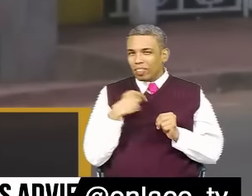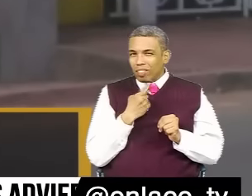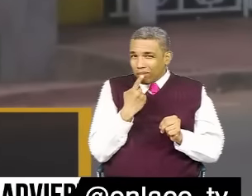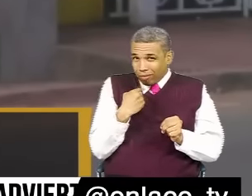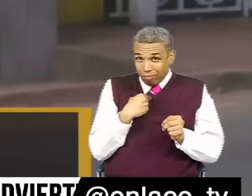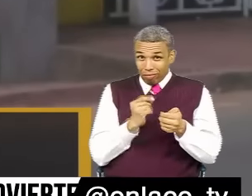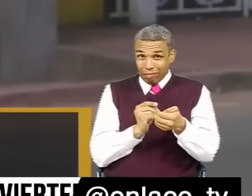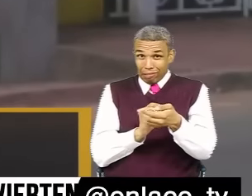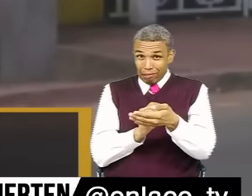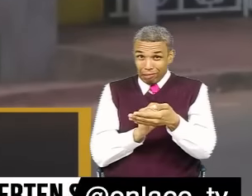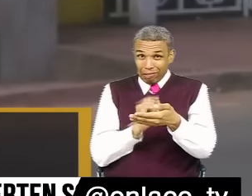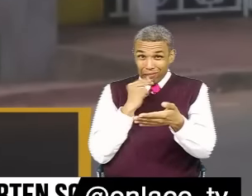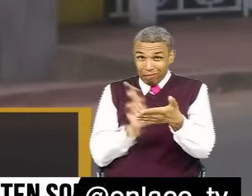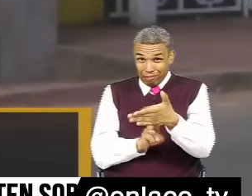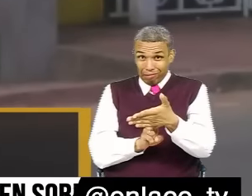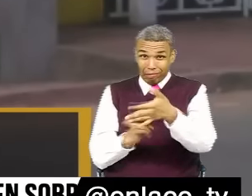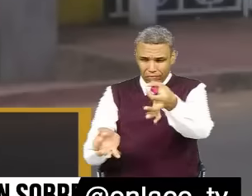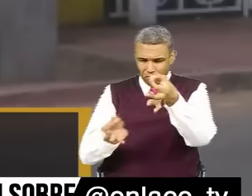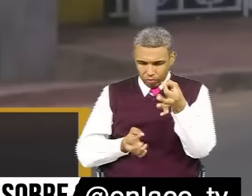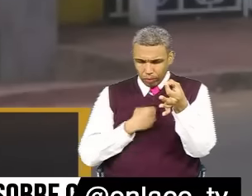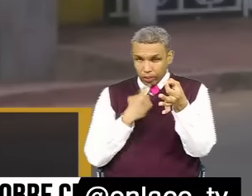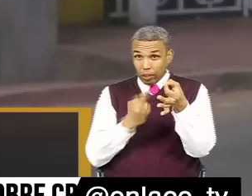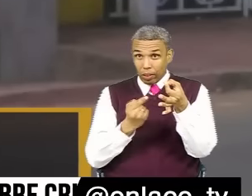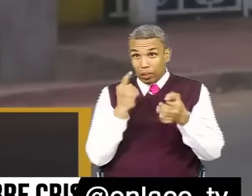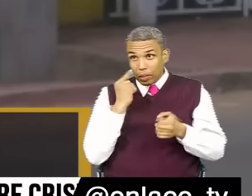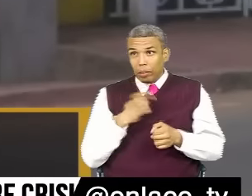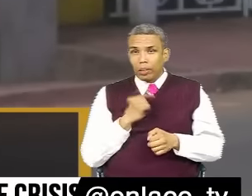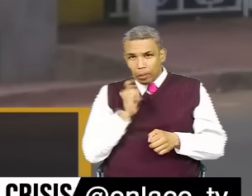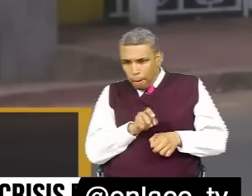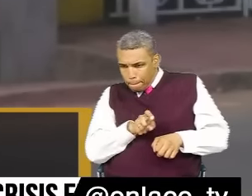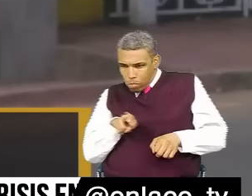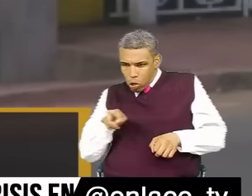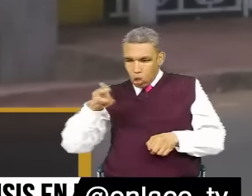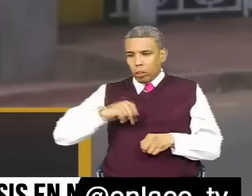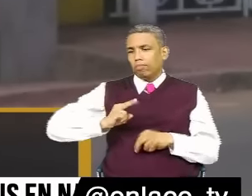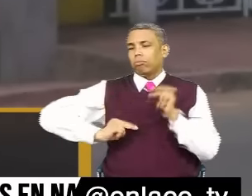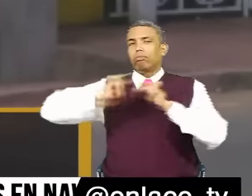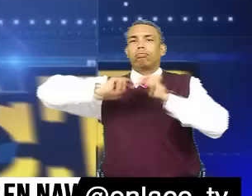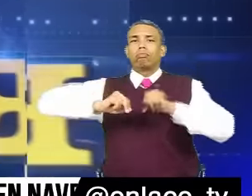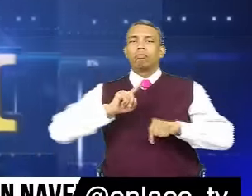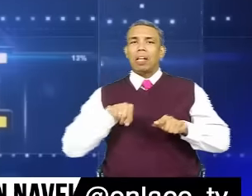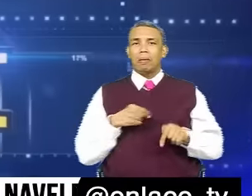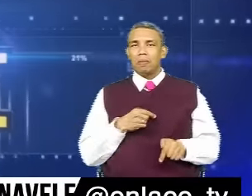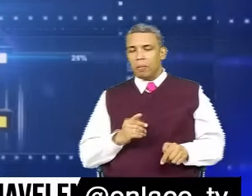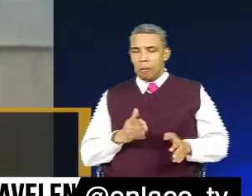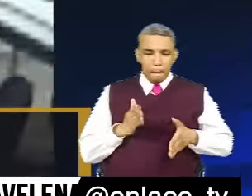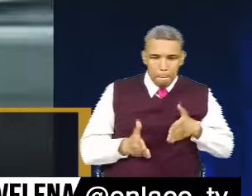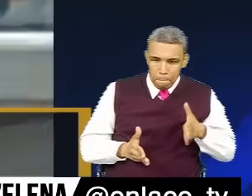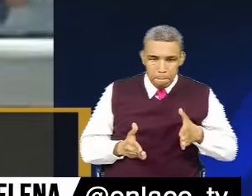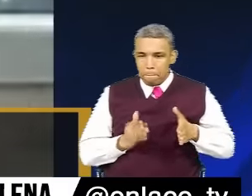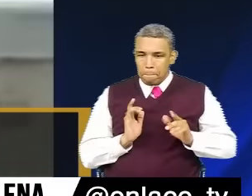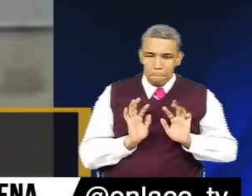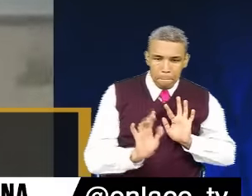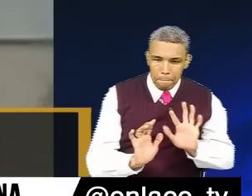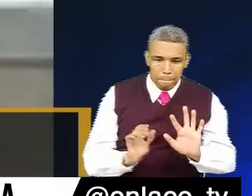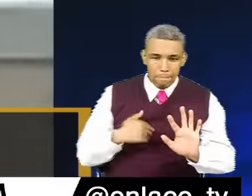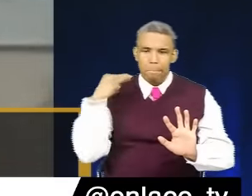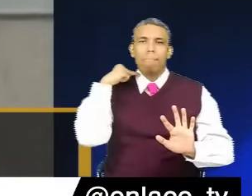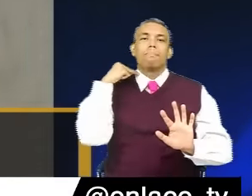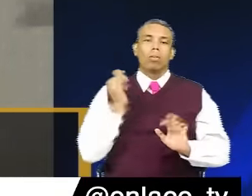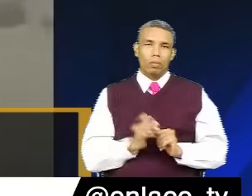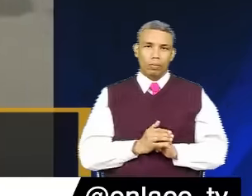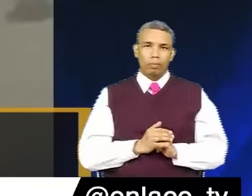estas escaleras que fueron alzadas en pleno andén, les quita terreno que le corresponde a los peatones. El lente de un reportero